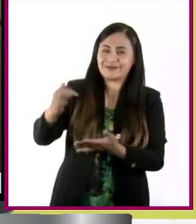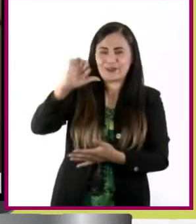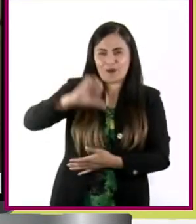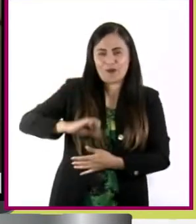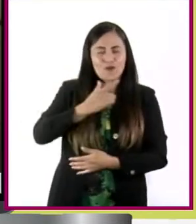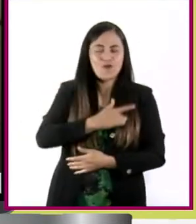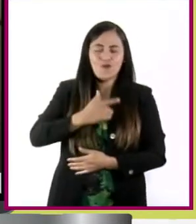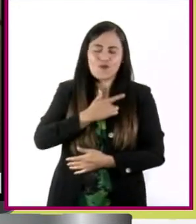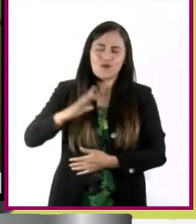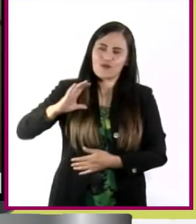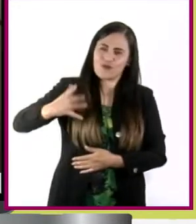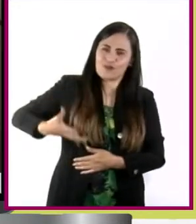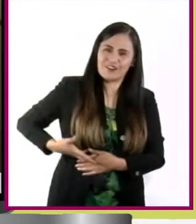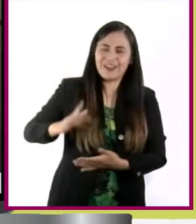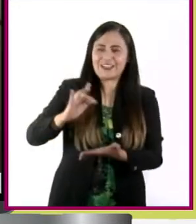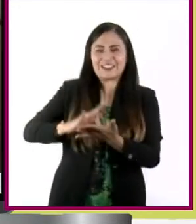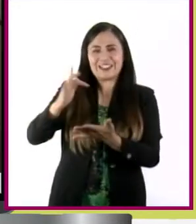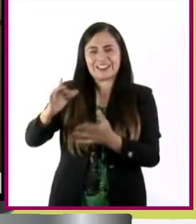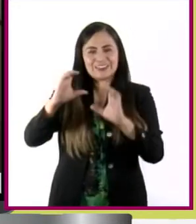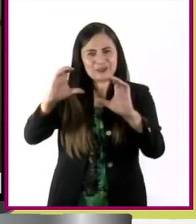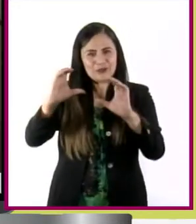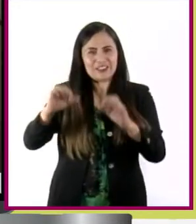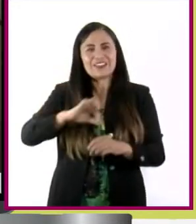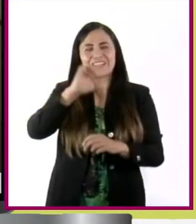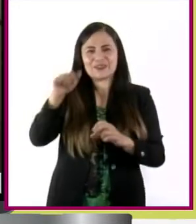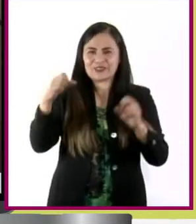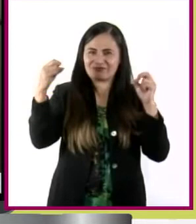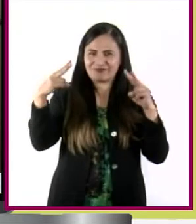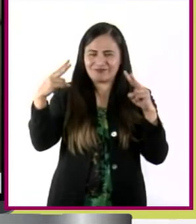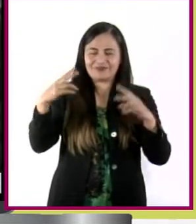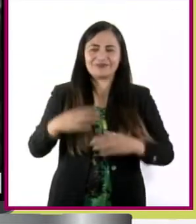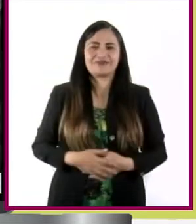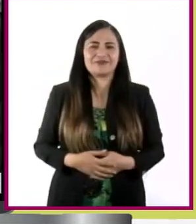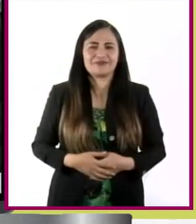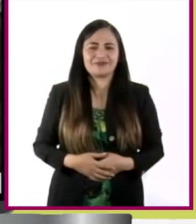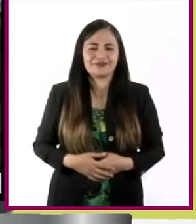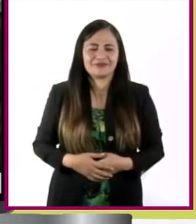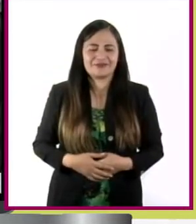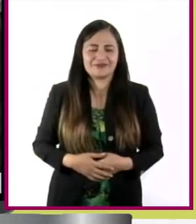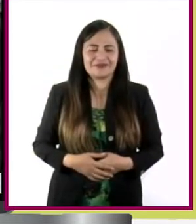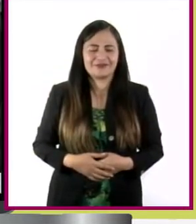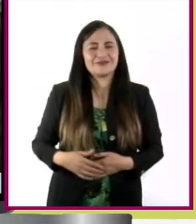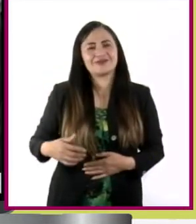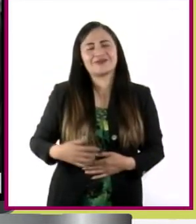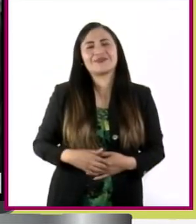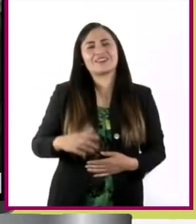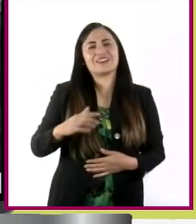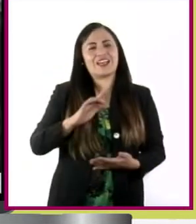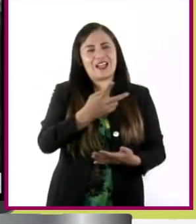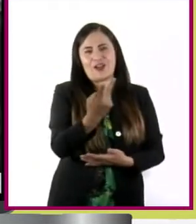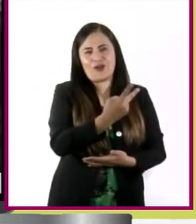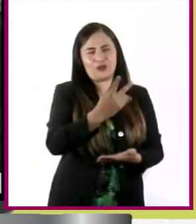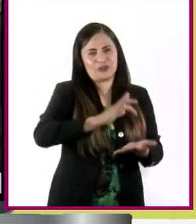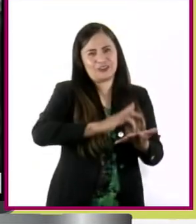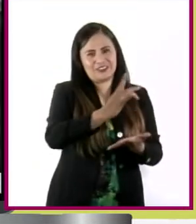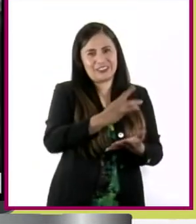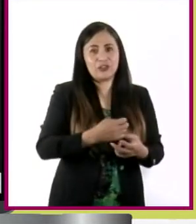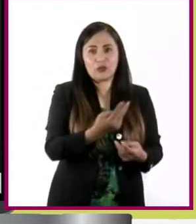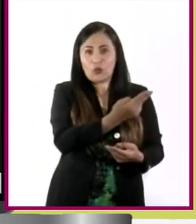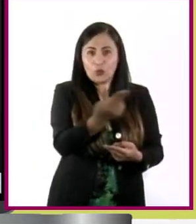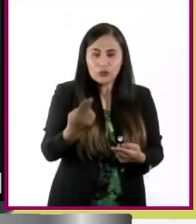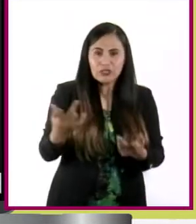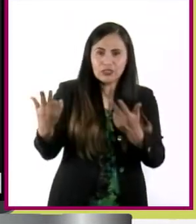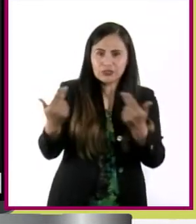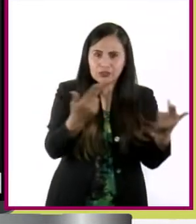aquí. Muchas gracias, cuídate. Nos vemos, bye. No, muchas gracias a ustedes y pónganse vivos